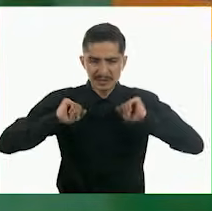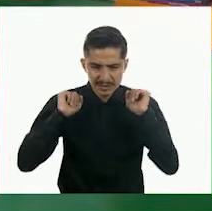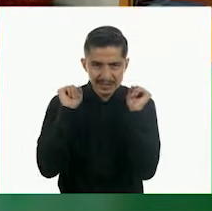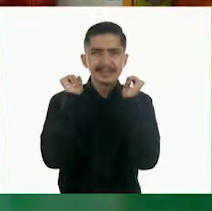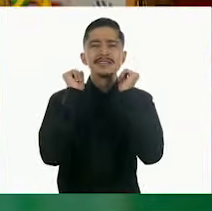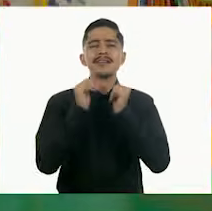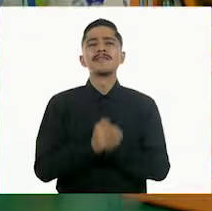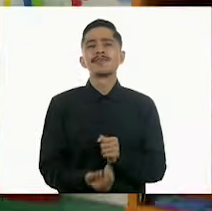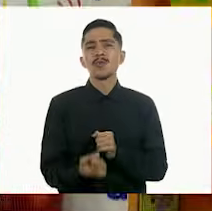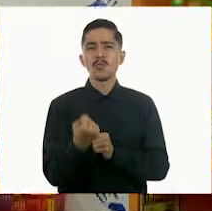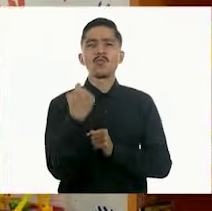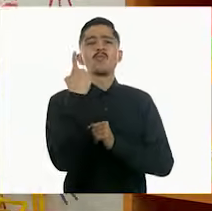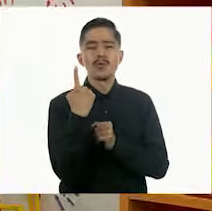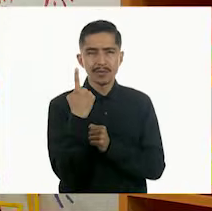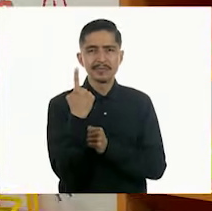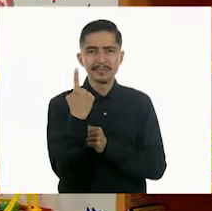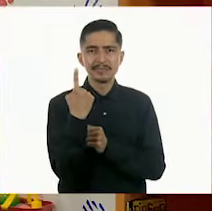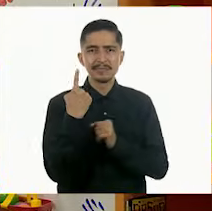Uno.